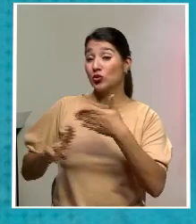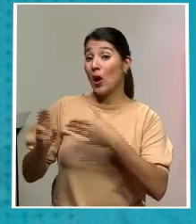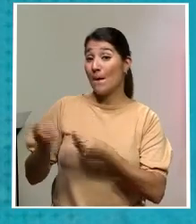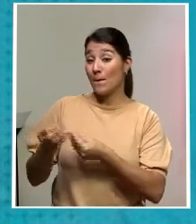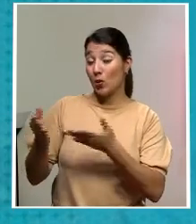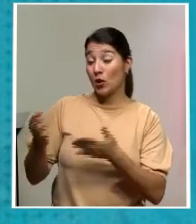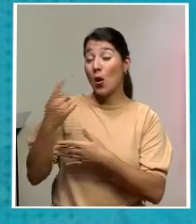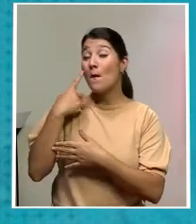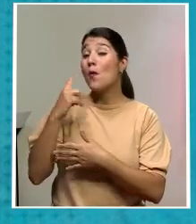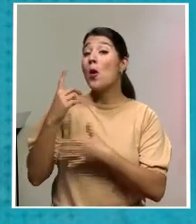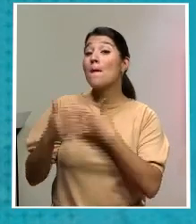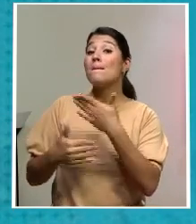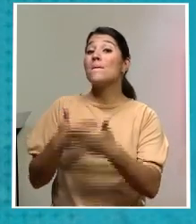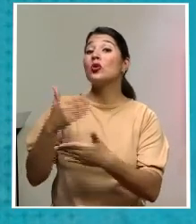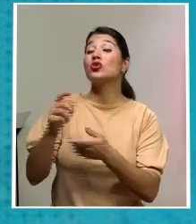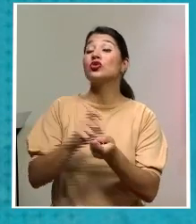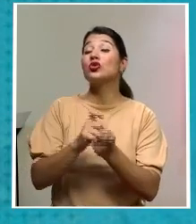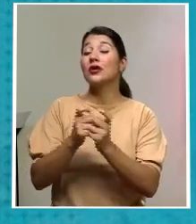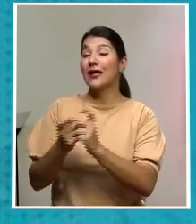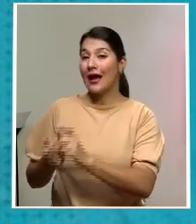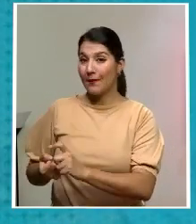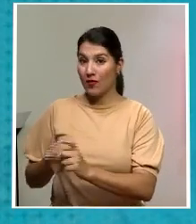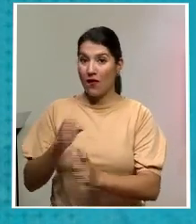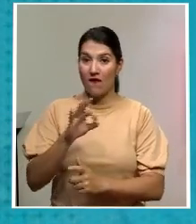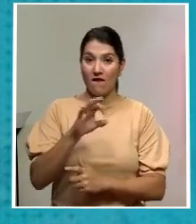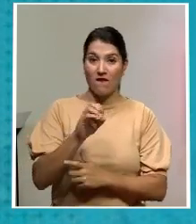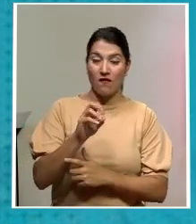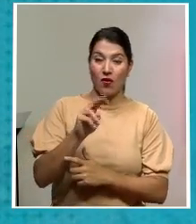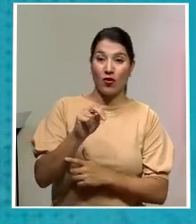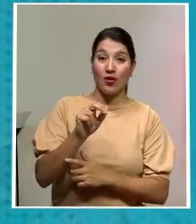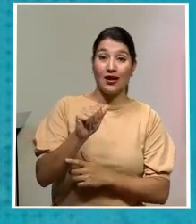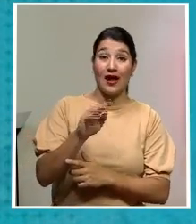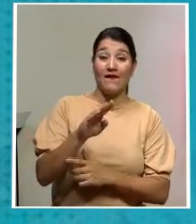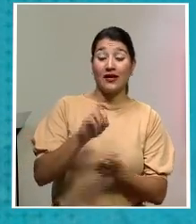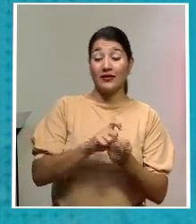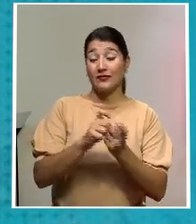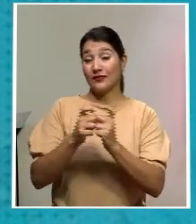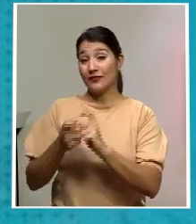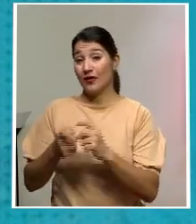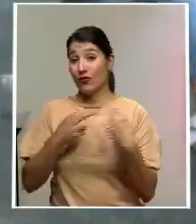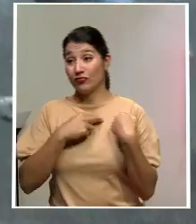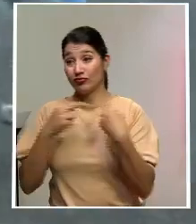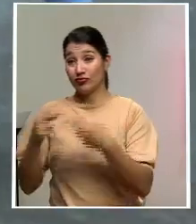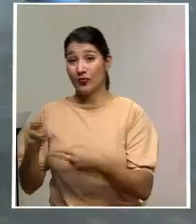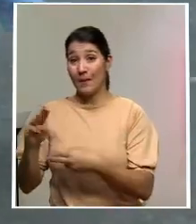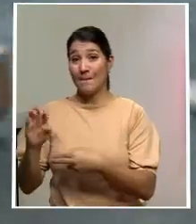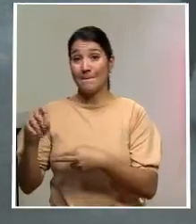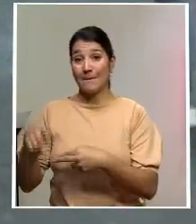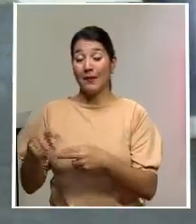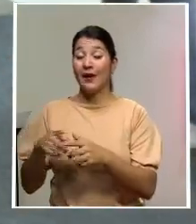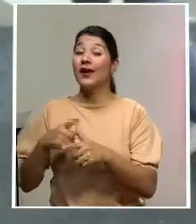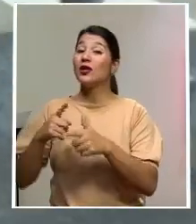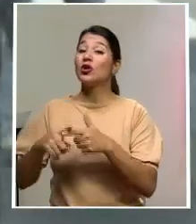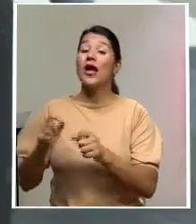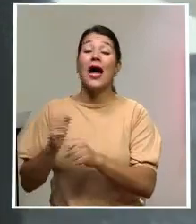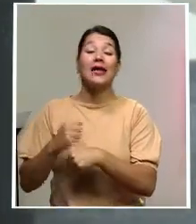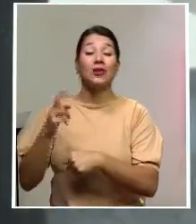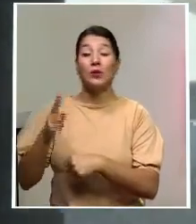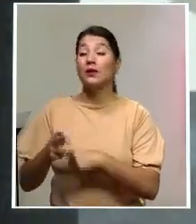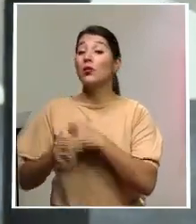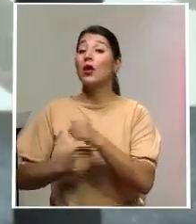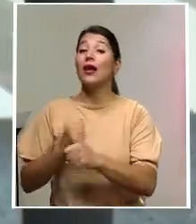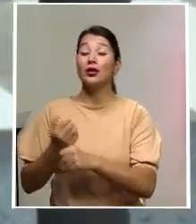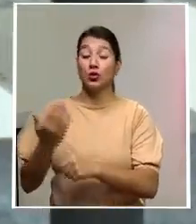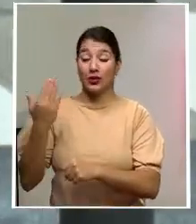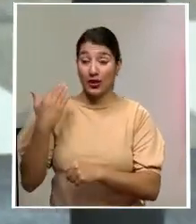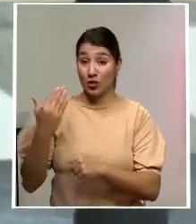el proceso de transición de FONAVE al MEP, prorrogarán el beneficio del año anterior. Para realizar el trámite es